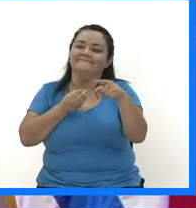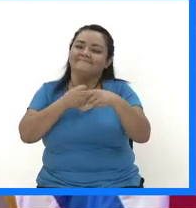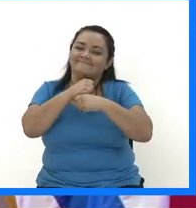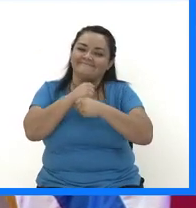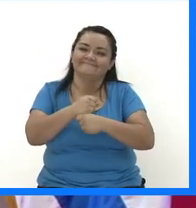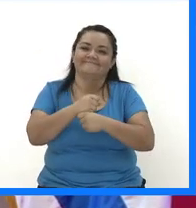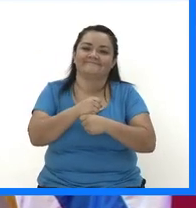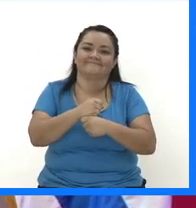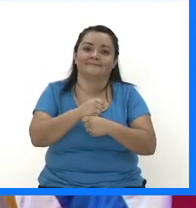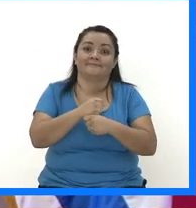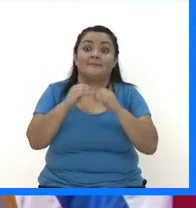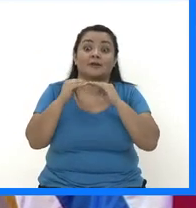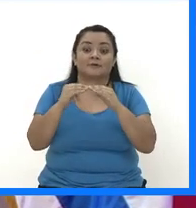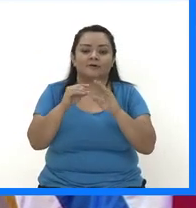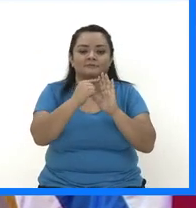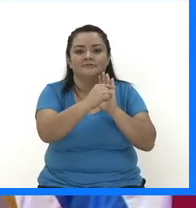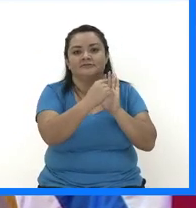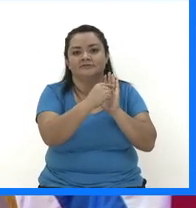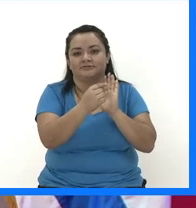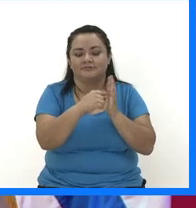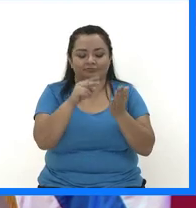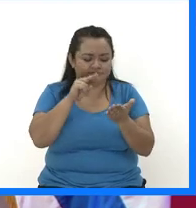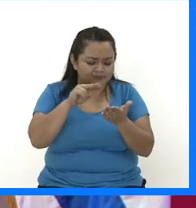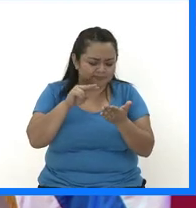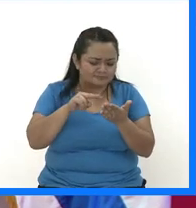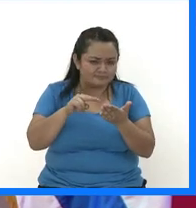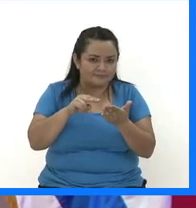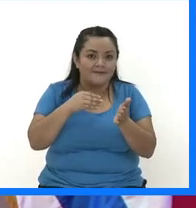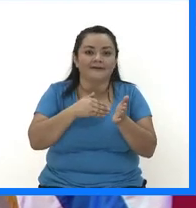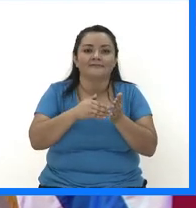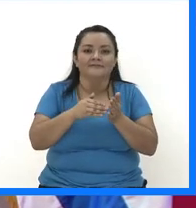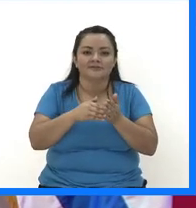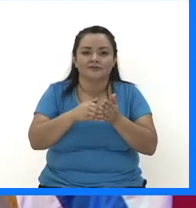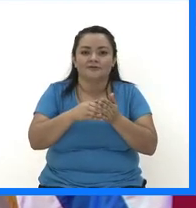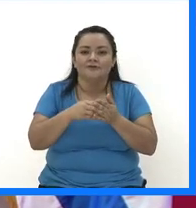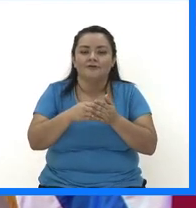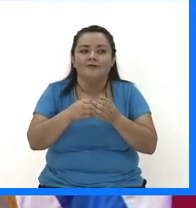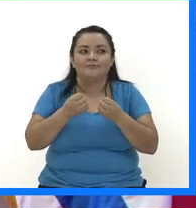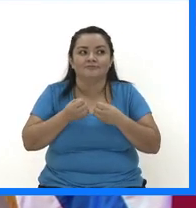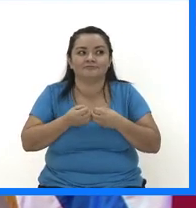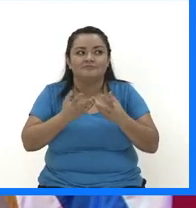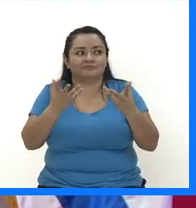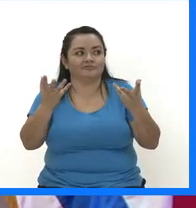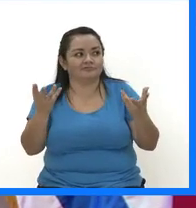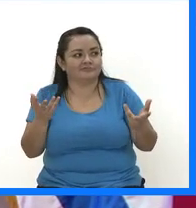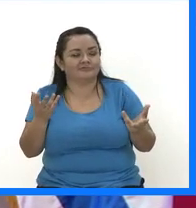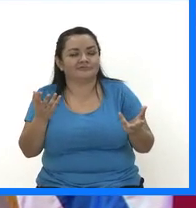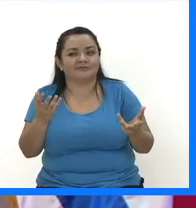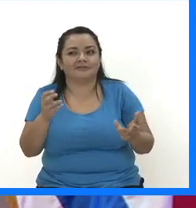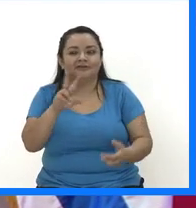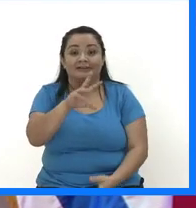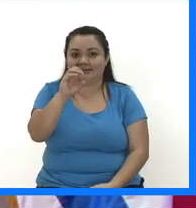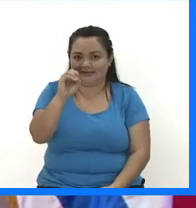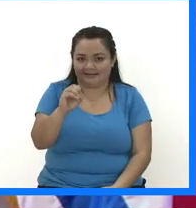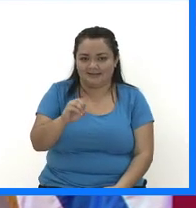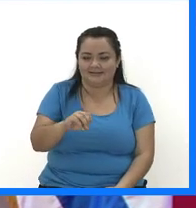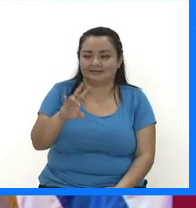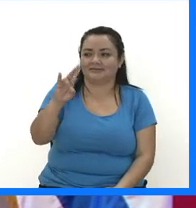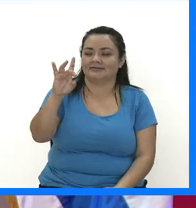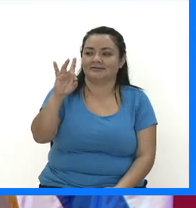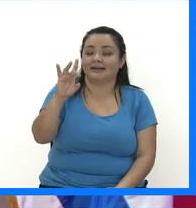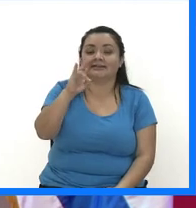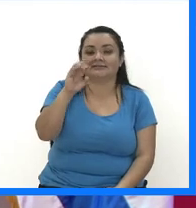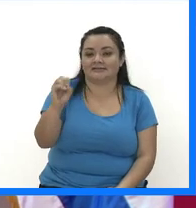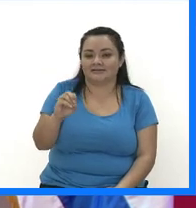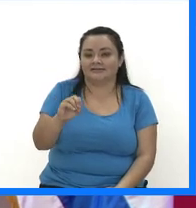que al igual que el versículo que leemos que comenzó a dar fruto a 30 a 70 y